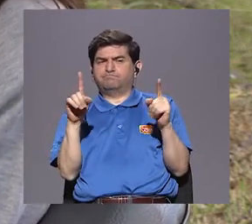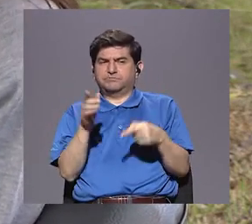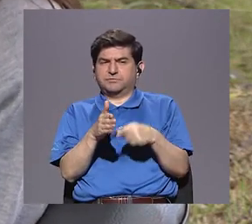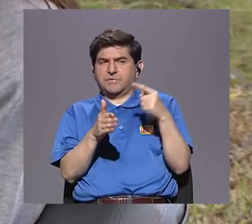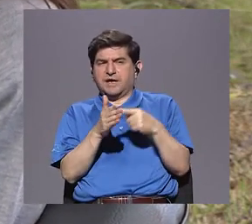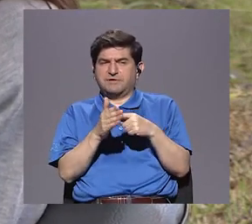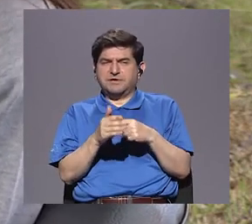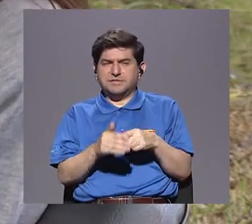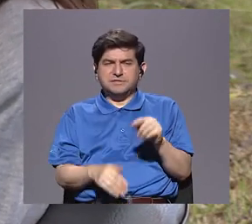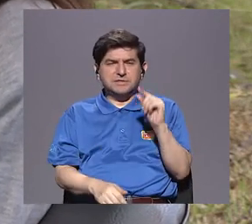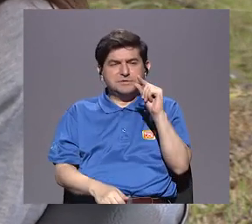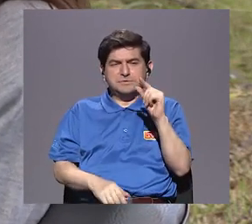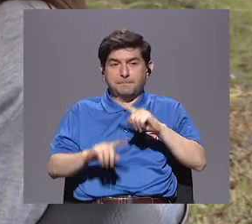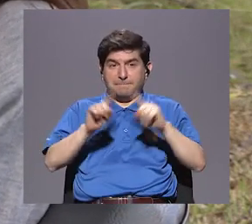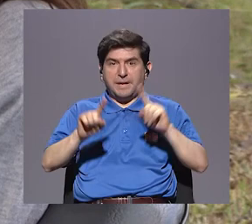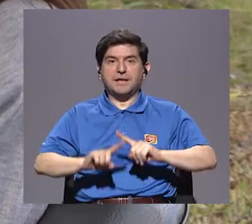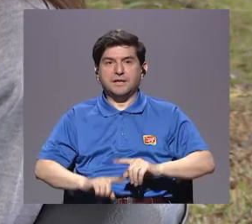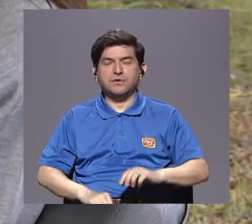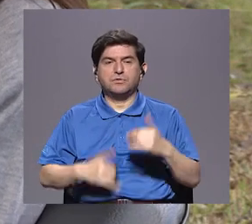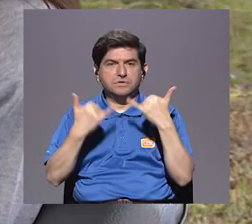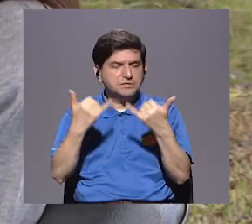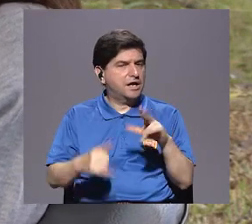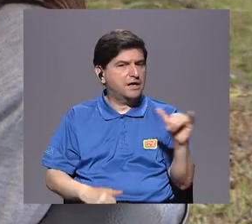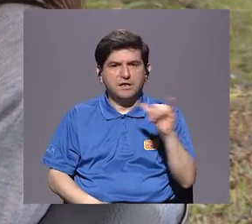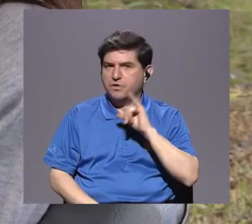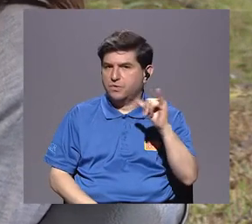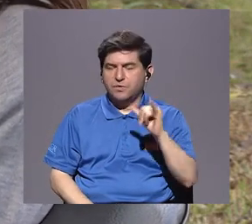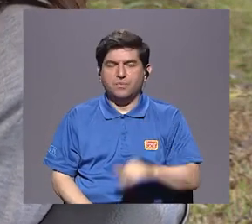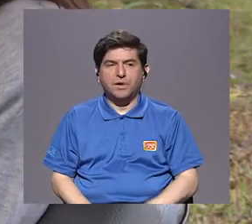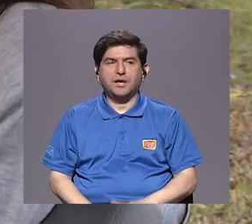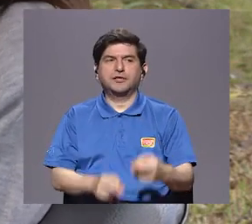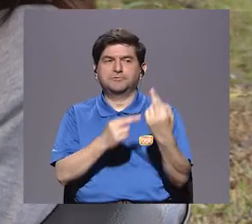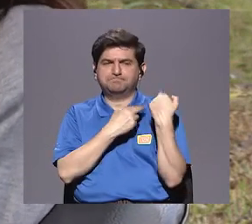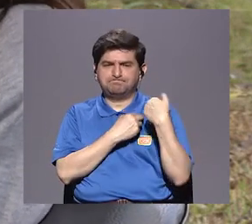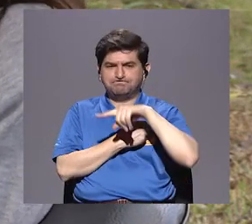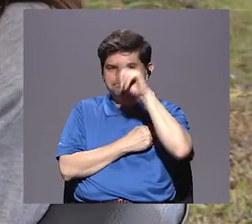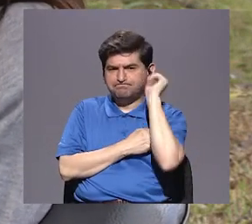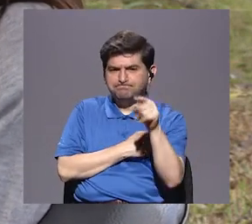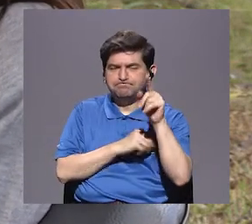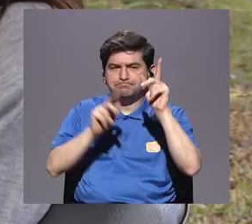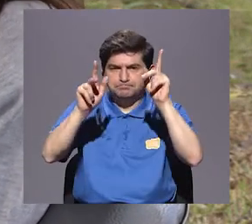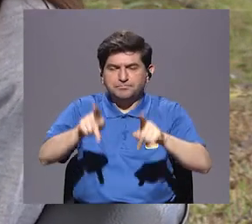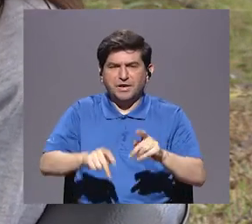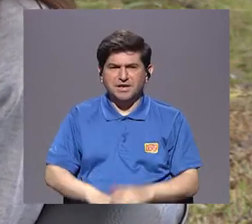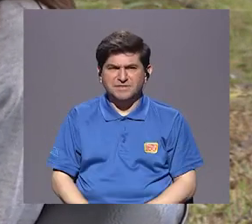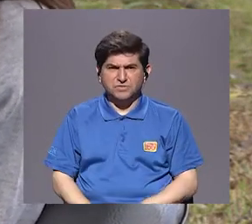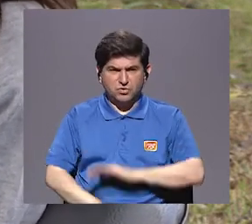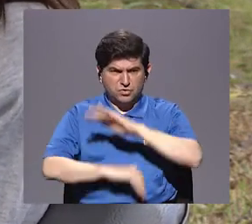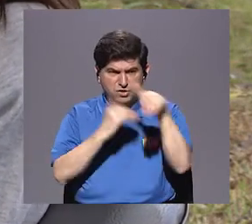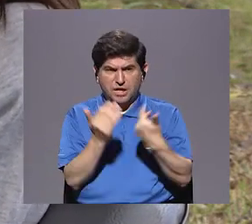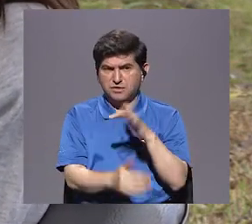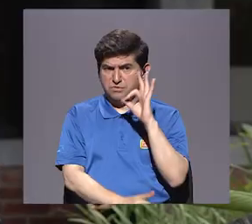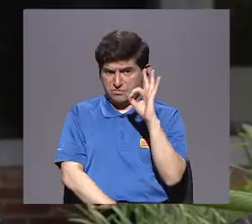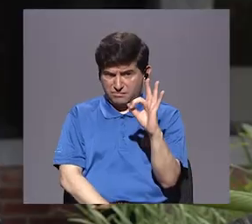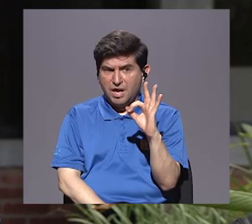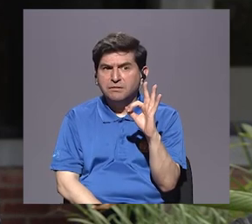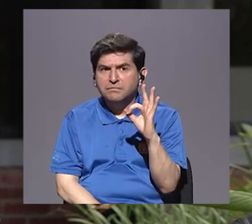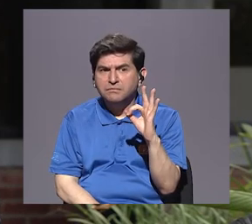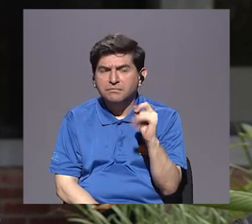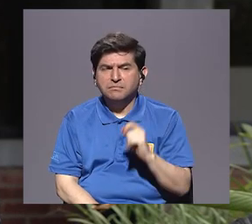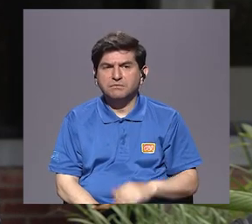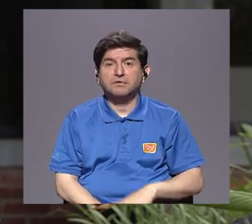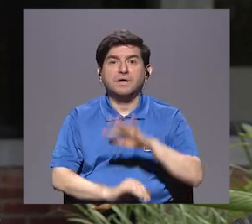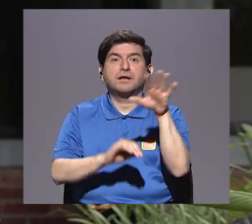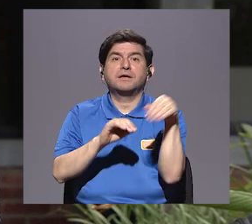veces muy sutiles, pero diferentes, tenemos la responsabilidad de preguntar a esa persona si todo está bien.